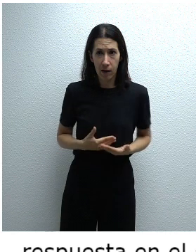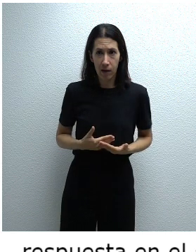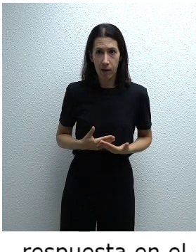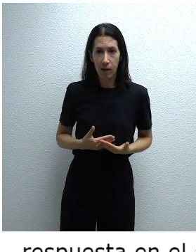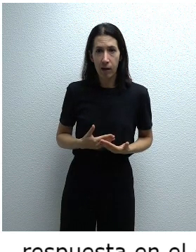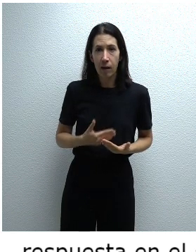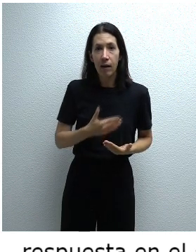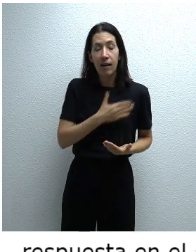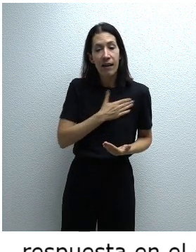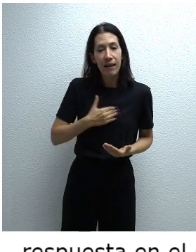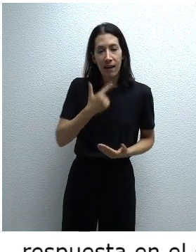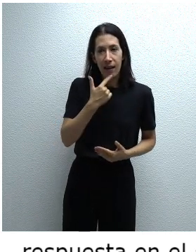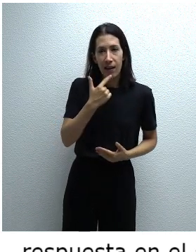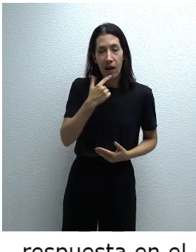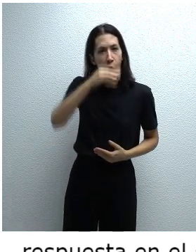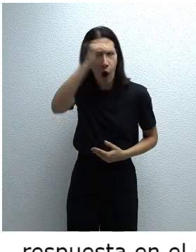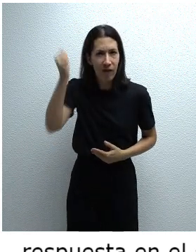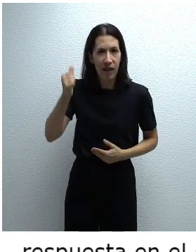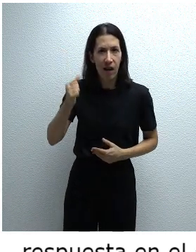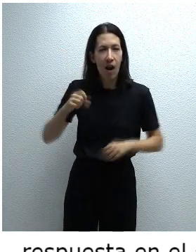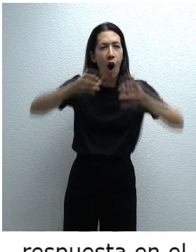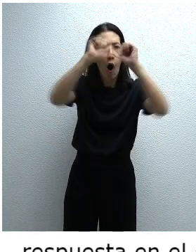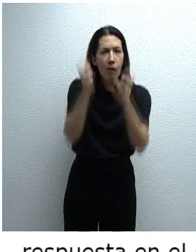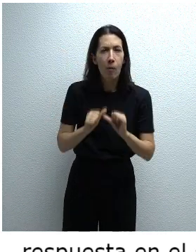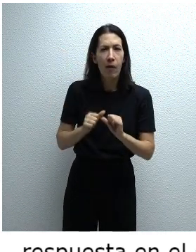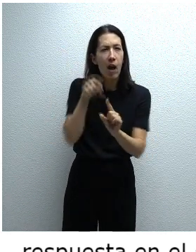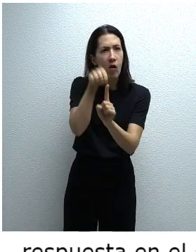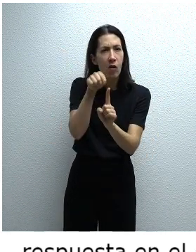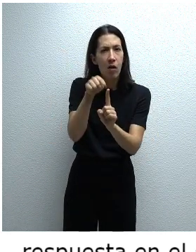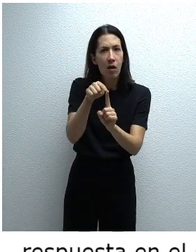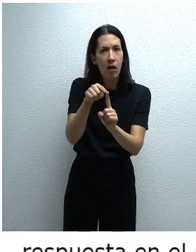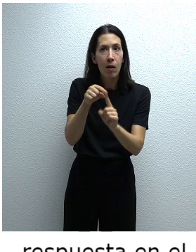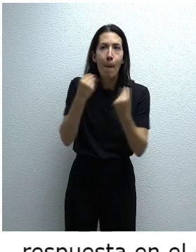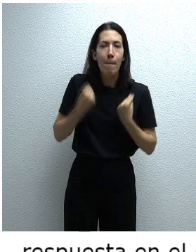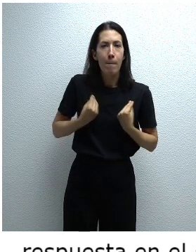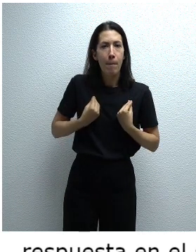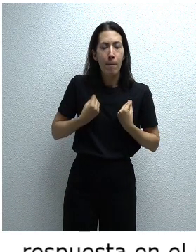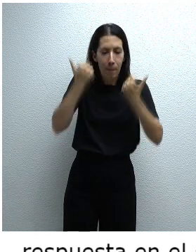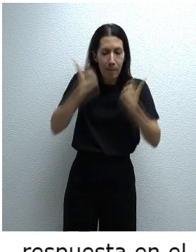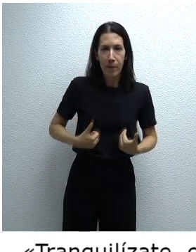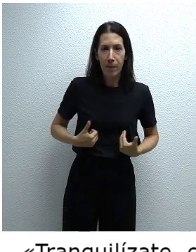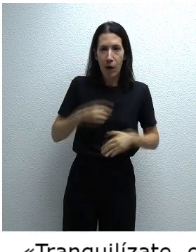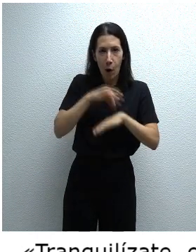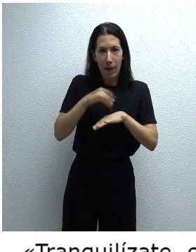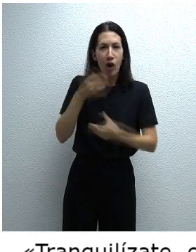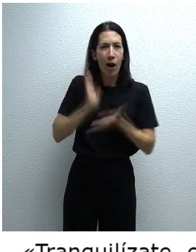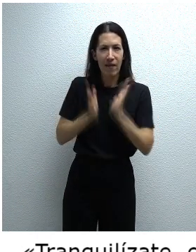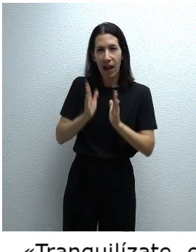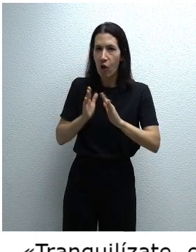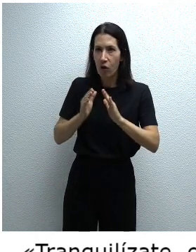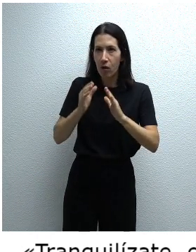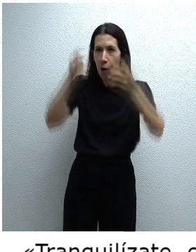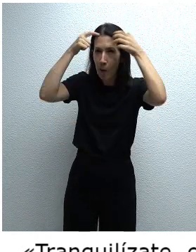la persona, dejar atrás ese modelo biomédico que todavía subsiste, el modelo médico rehabilitador,